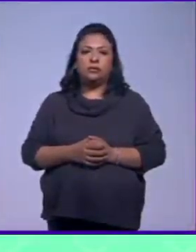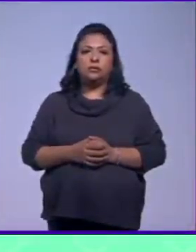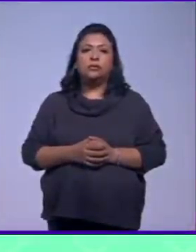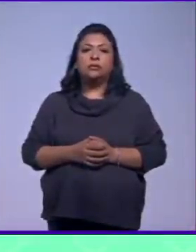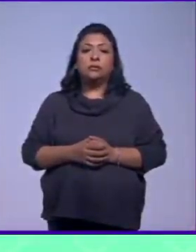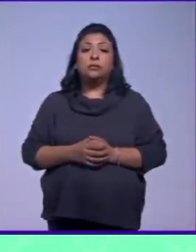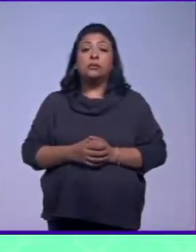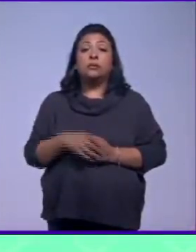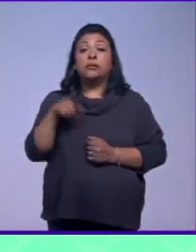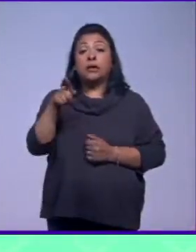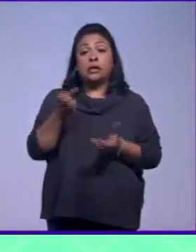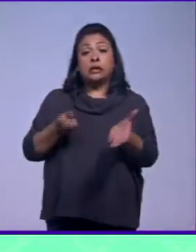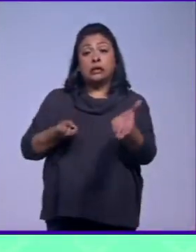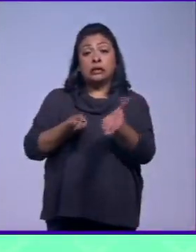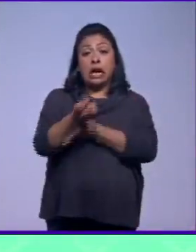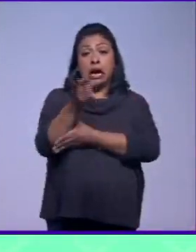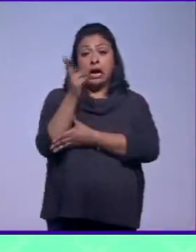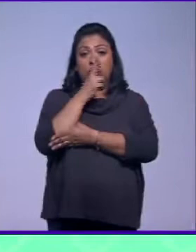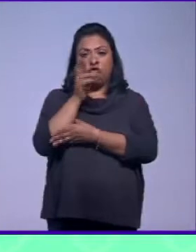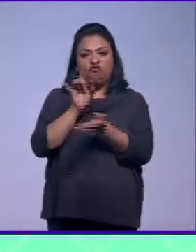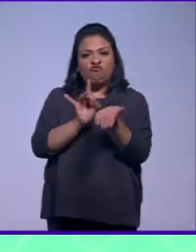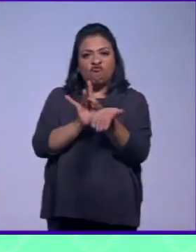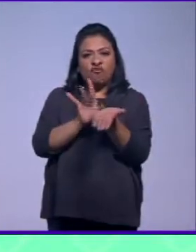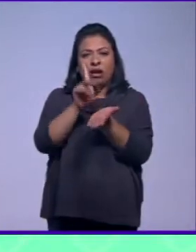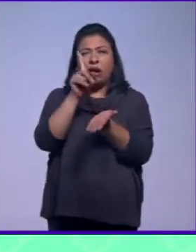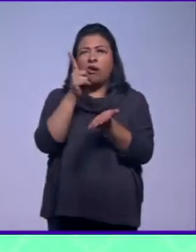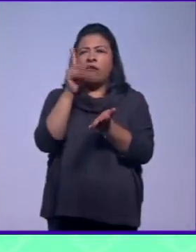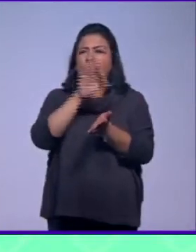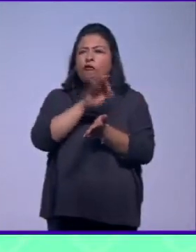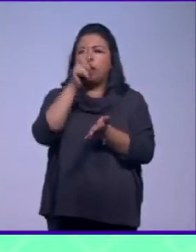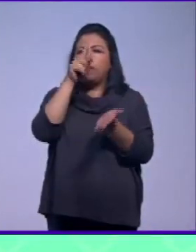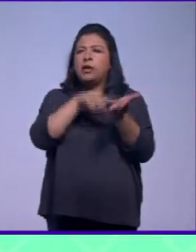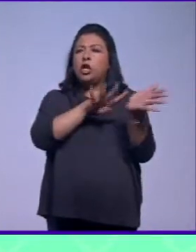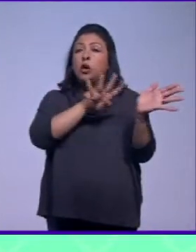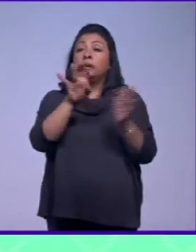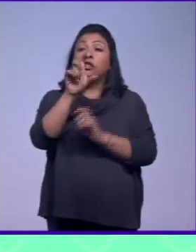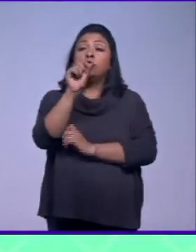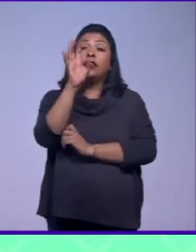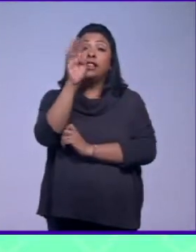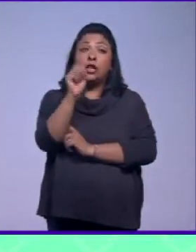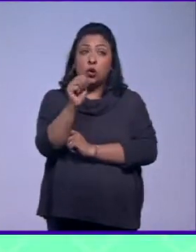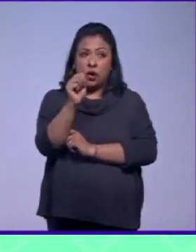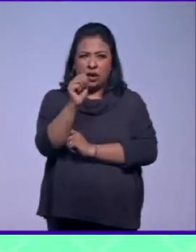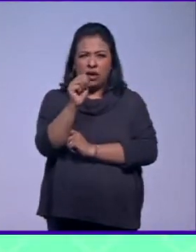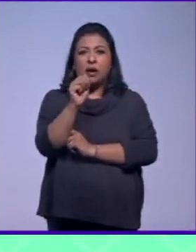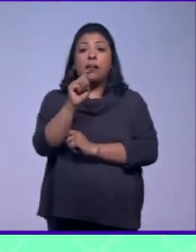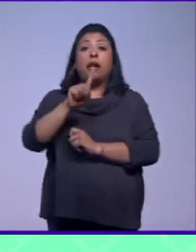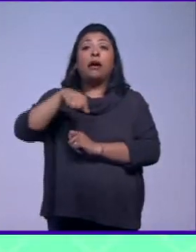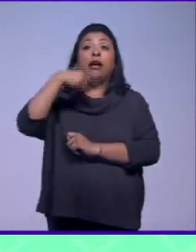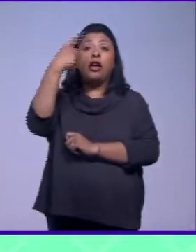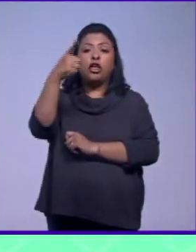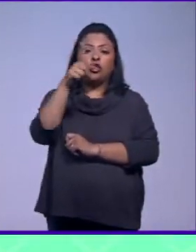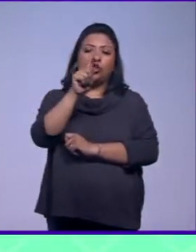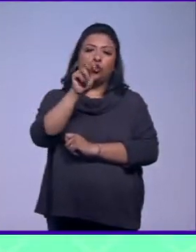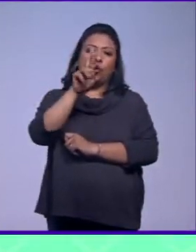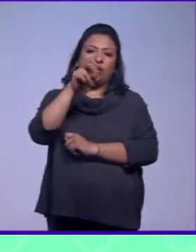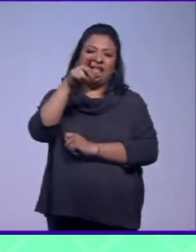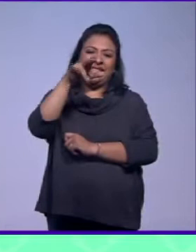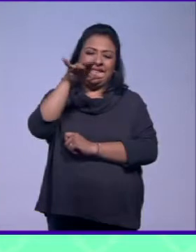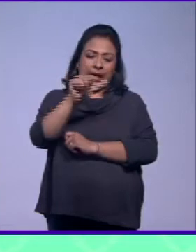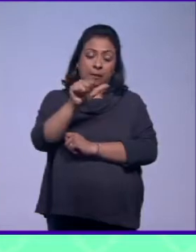él salió de rusia fue expulsado en 1929 hacia turquía y